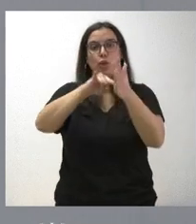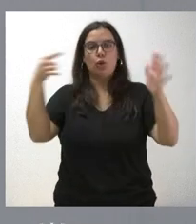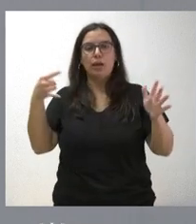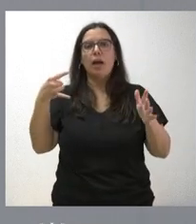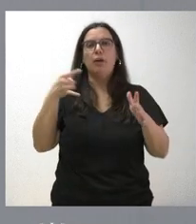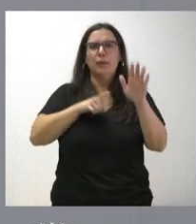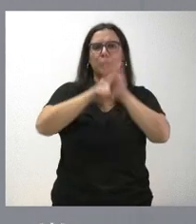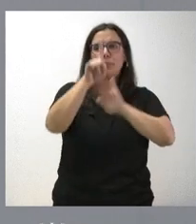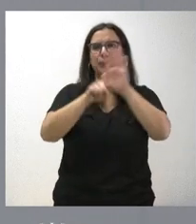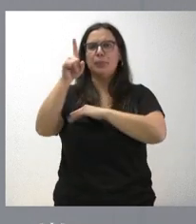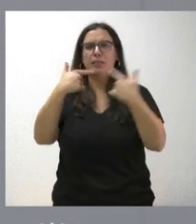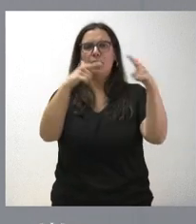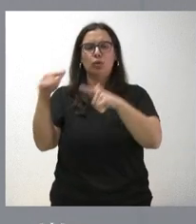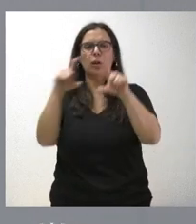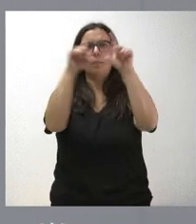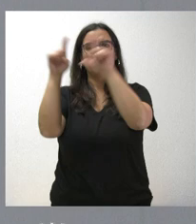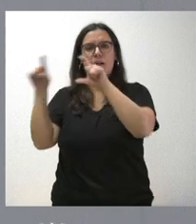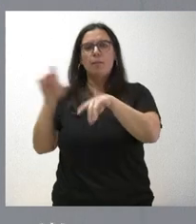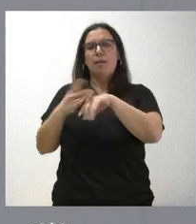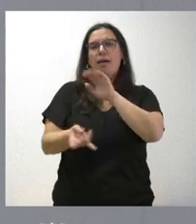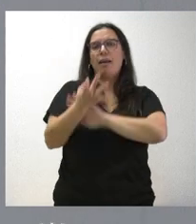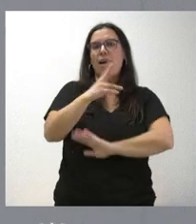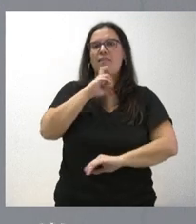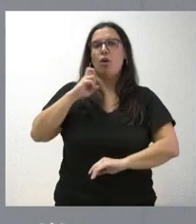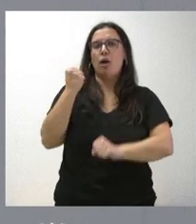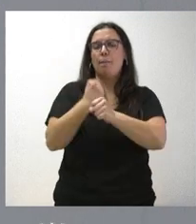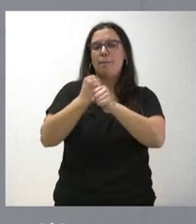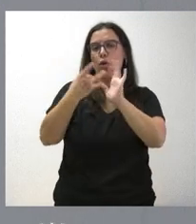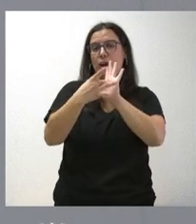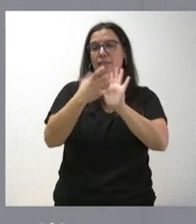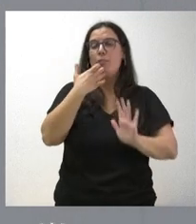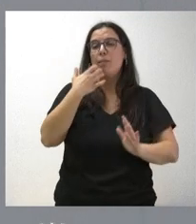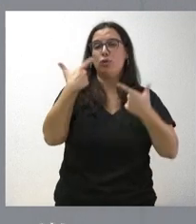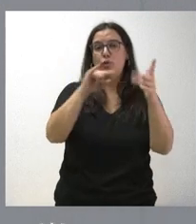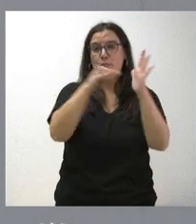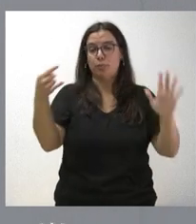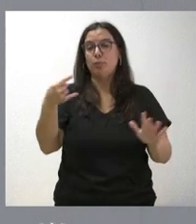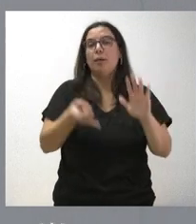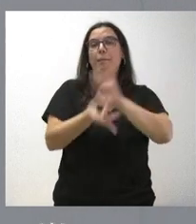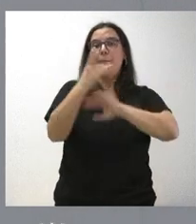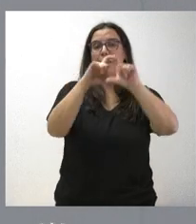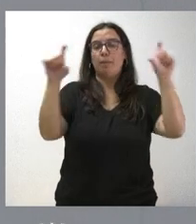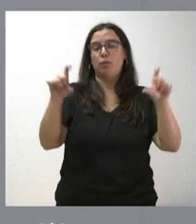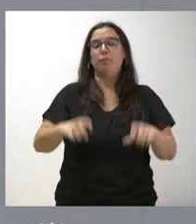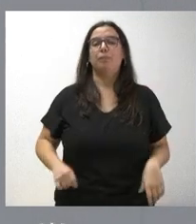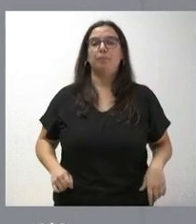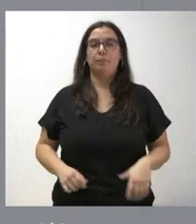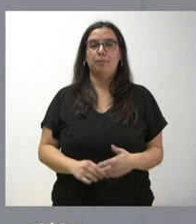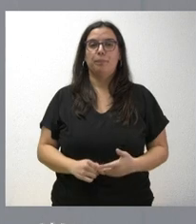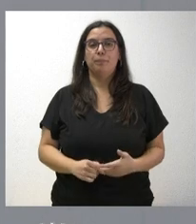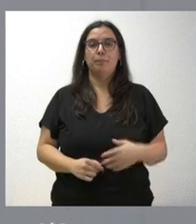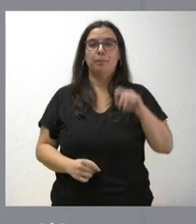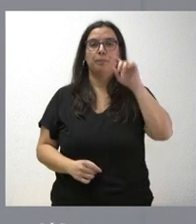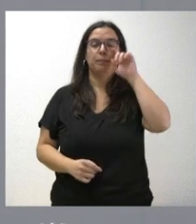ventajas y capacidades para generar valor y empleo de calidad como el sector de las tics el emprendimiento y las nuevas tecnologías